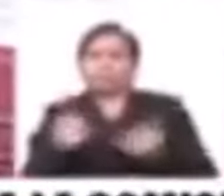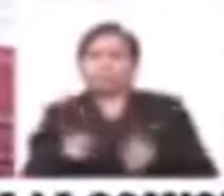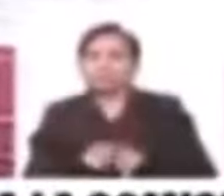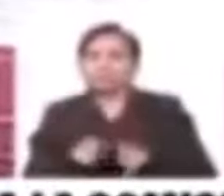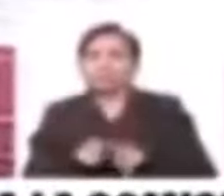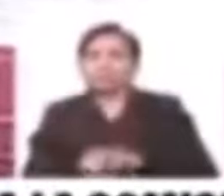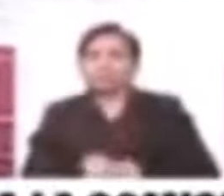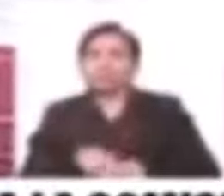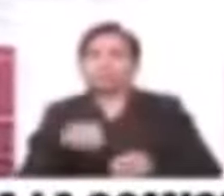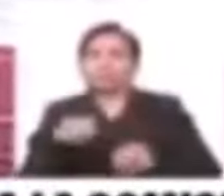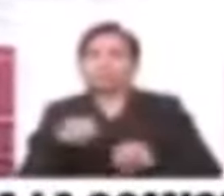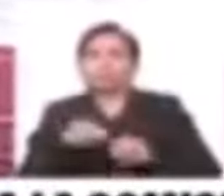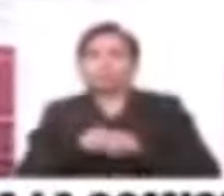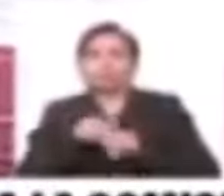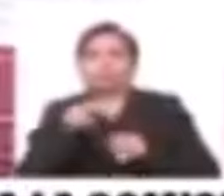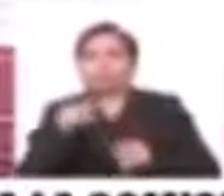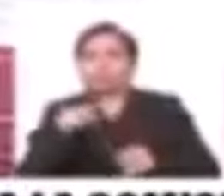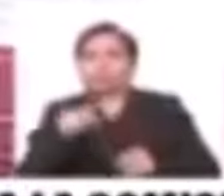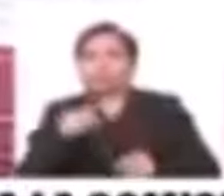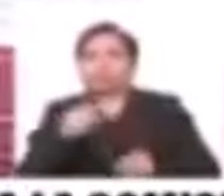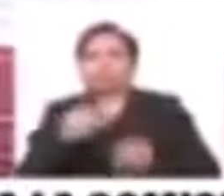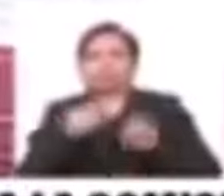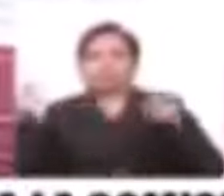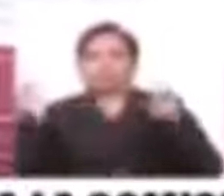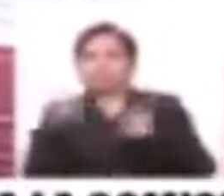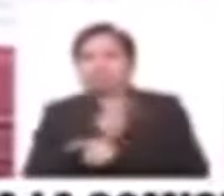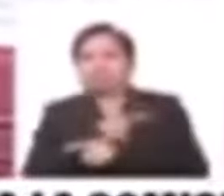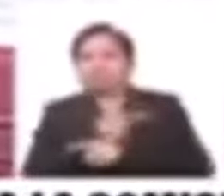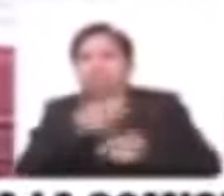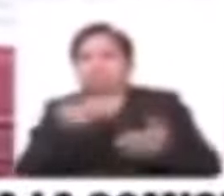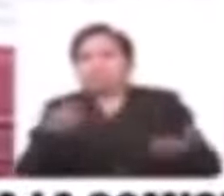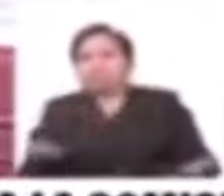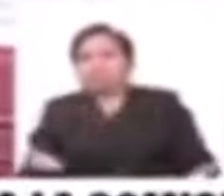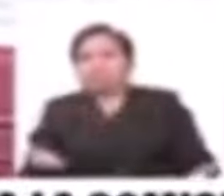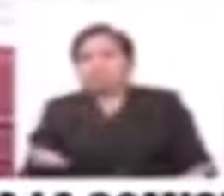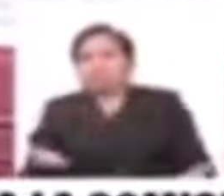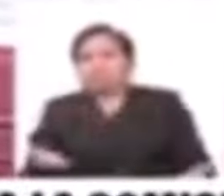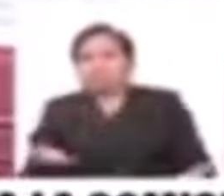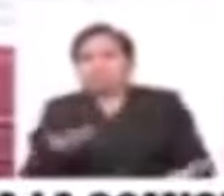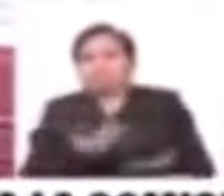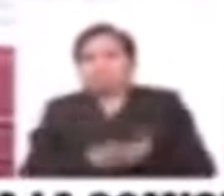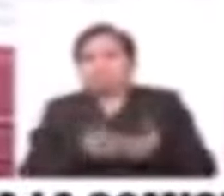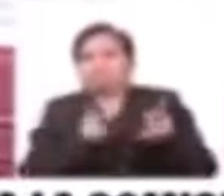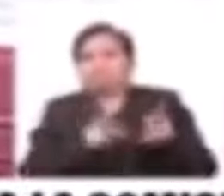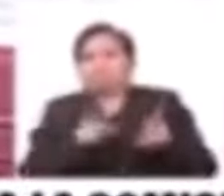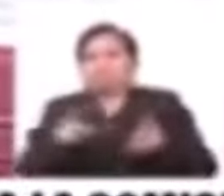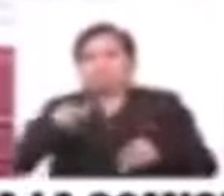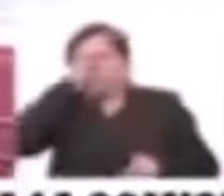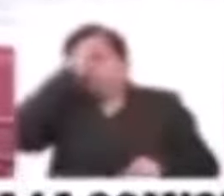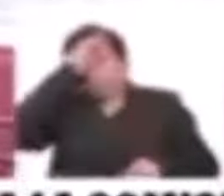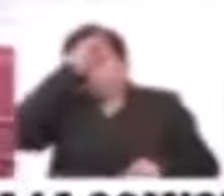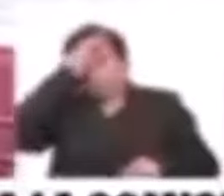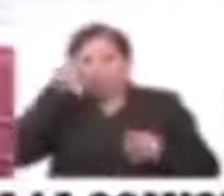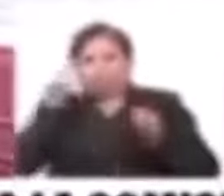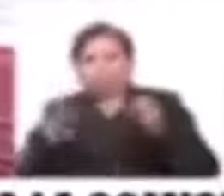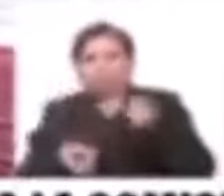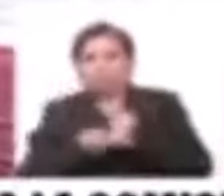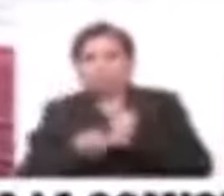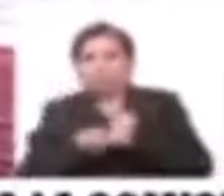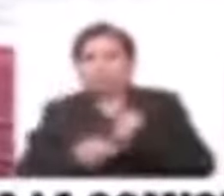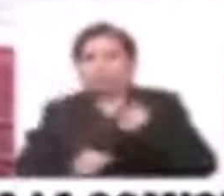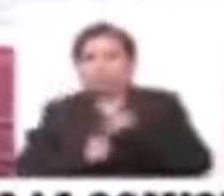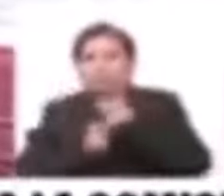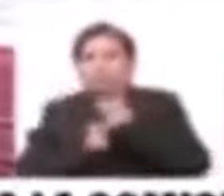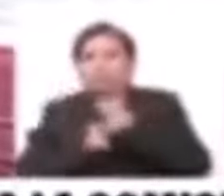general saliente va en contra del plan este Perú Seguro, cuando dicen que hay que fortalecer